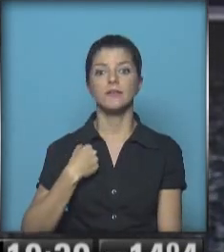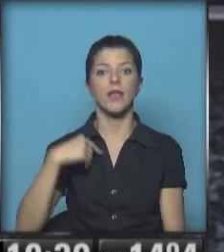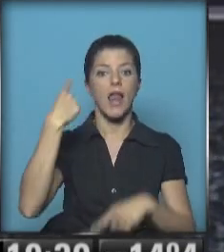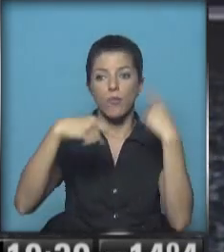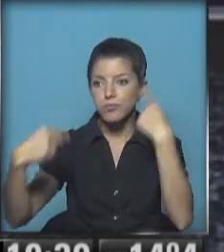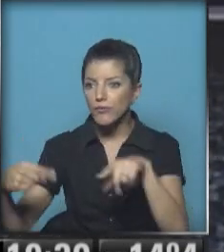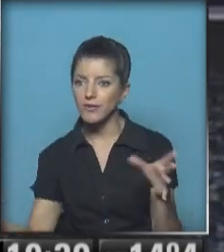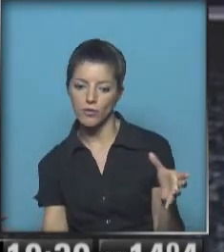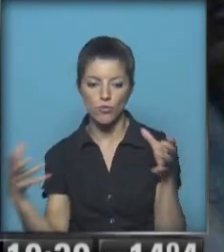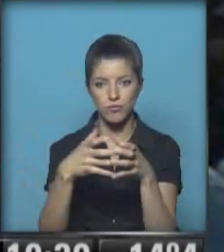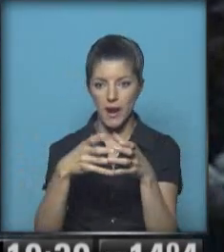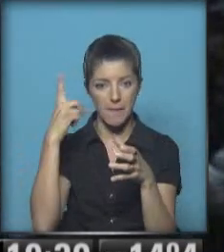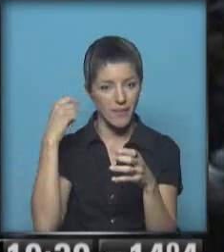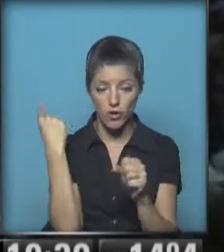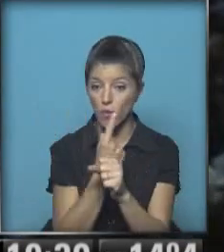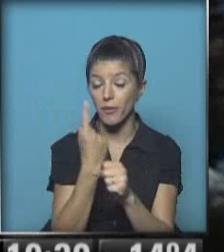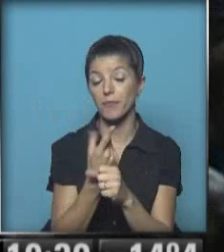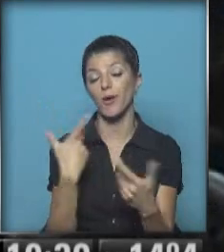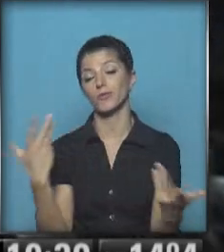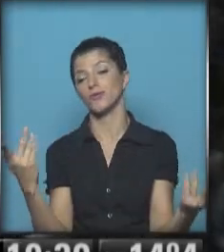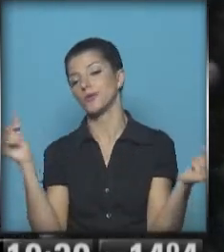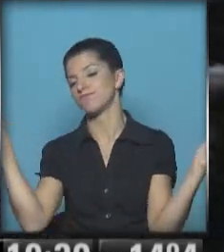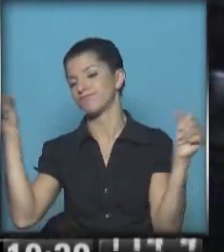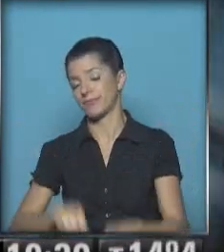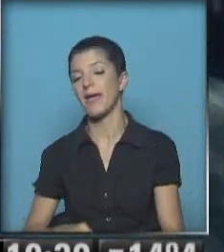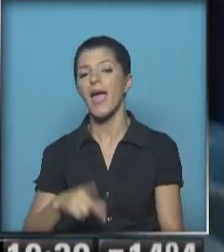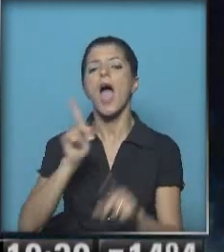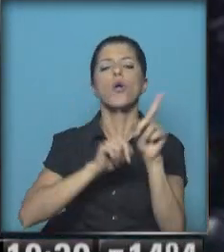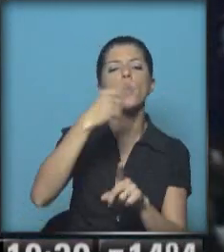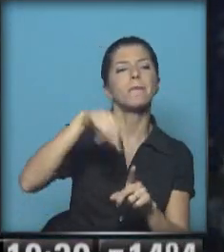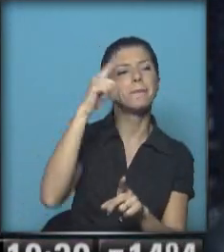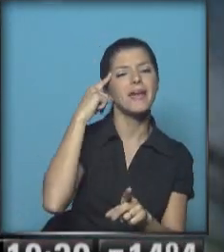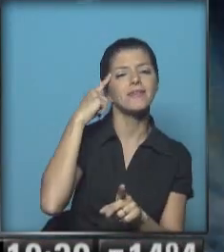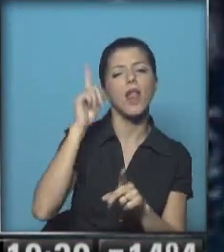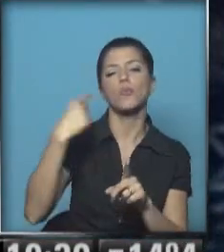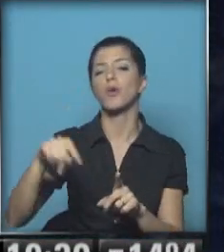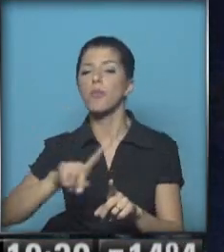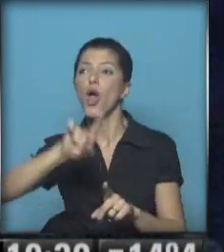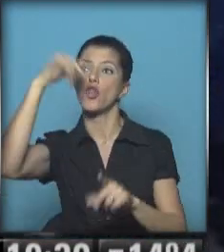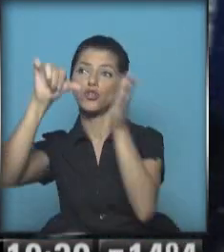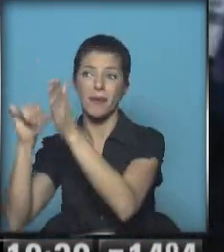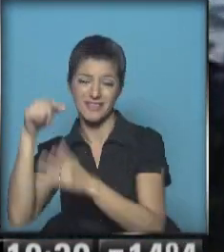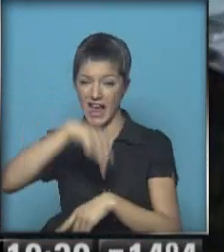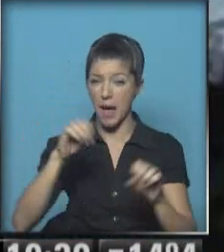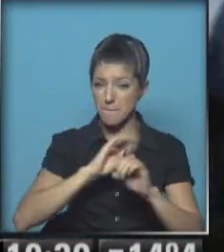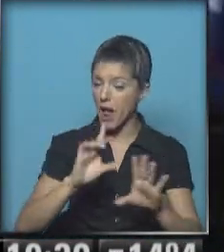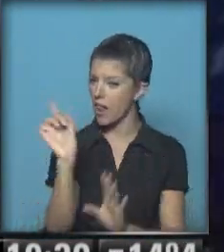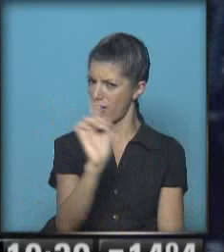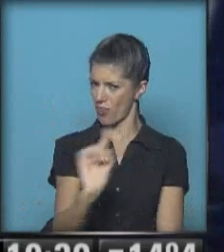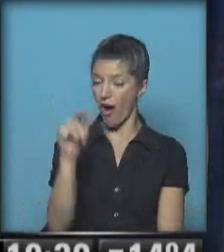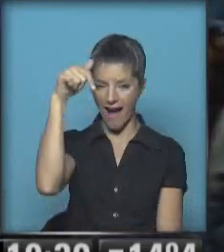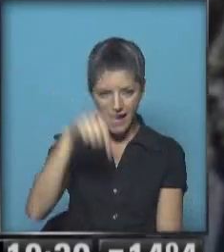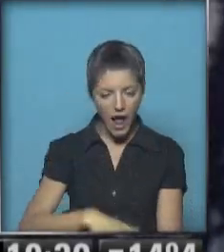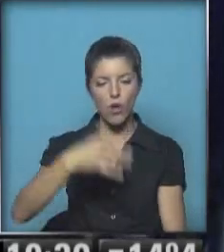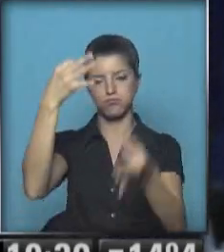diferente, estamos arreglados. Nos quieren hacer creer que lo bueno está afuera y que lo malo está dentro, cuando lo bueno